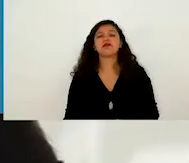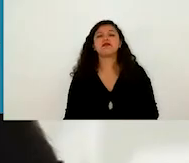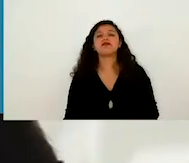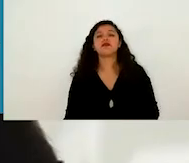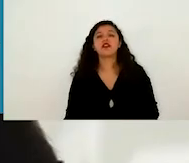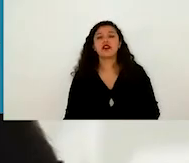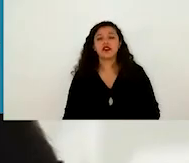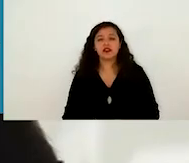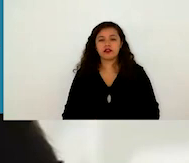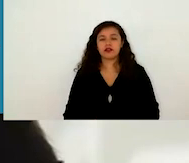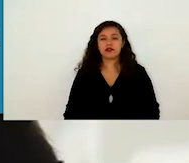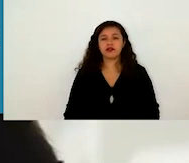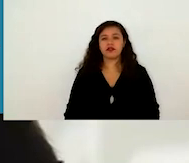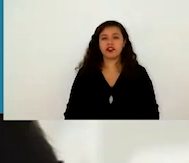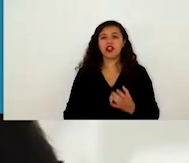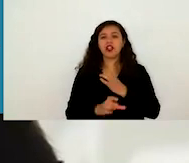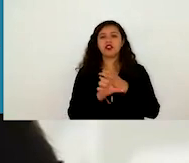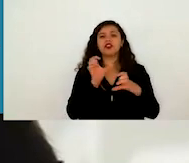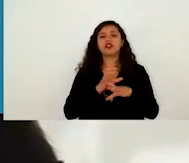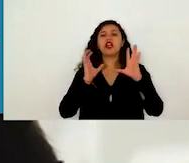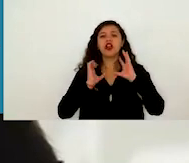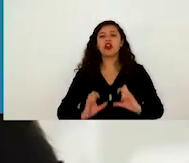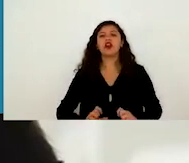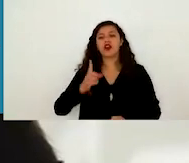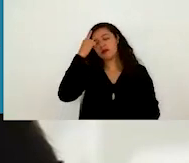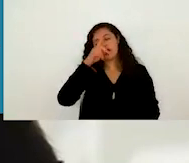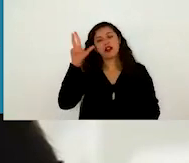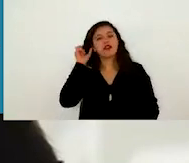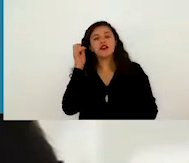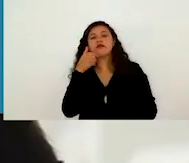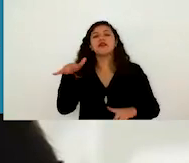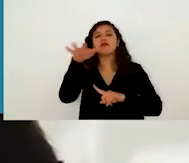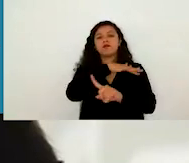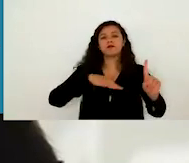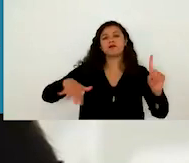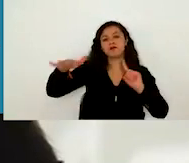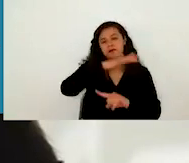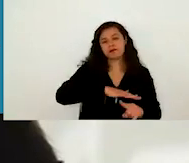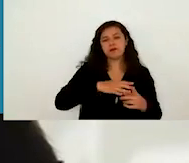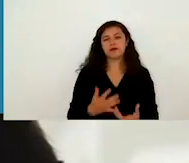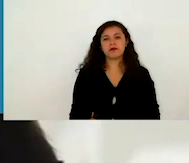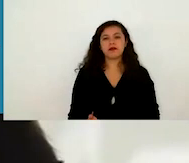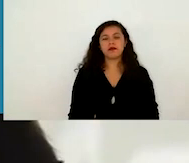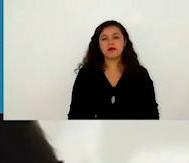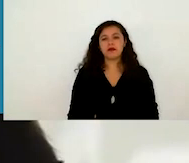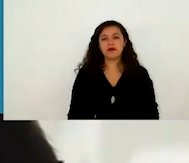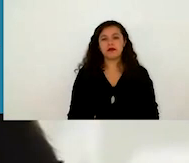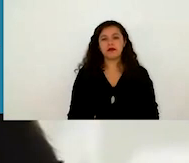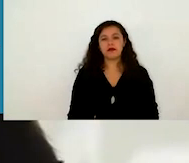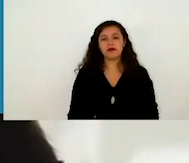elementos no verbales ser escucha activa el ambiente físico en donde está se está llevando